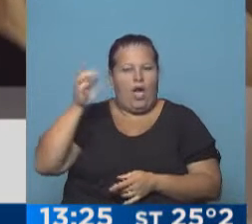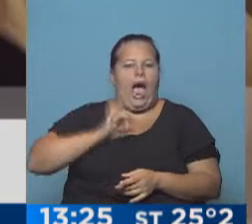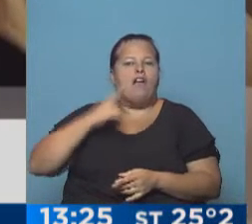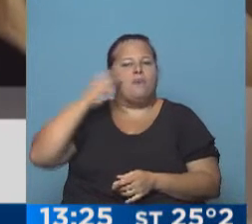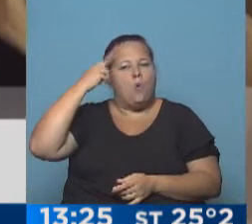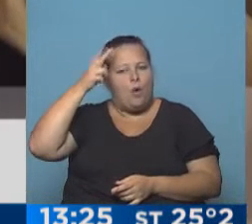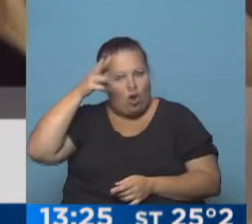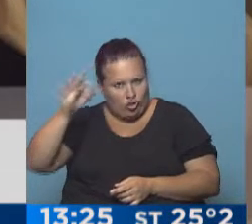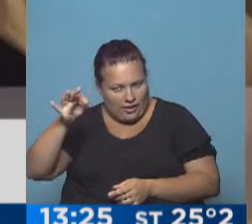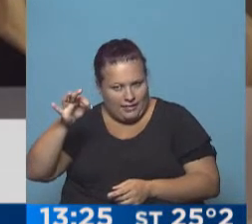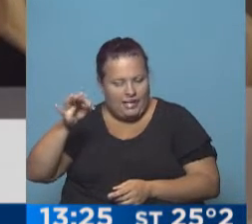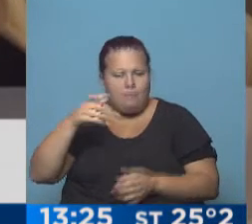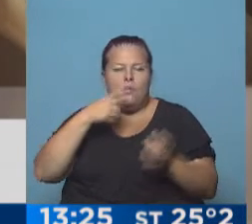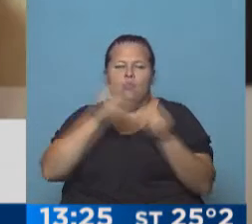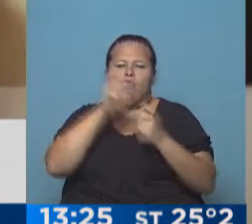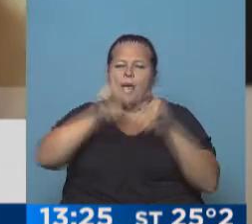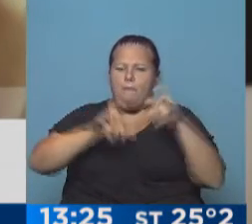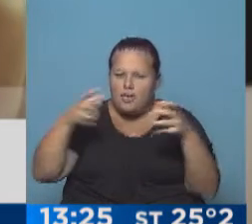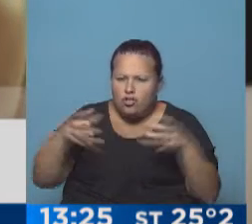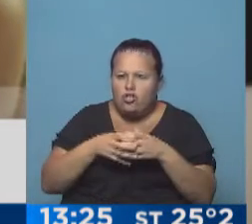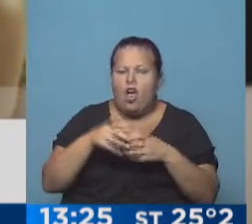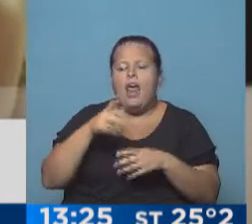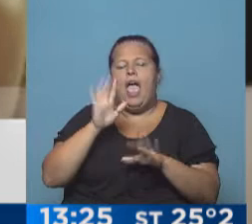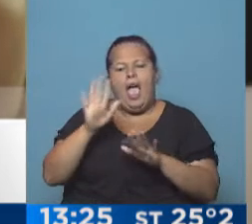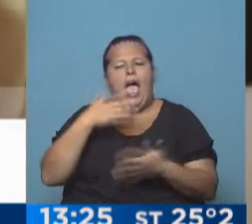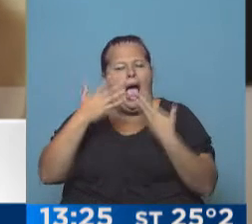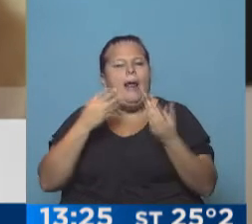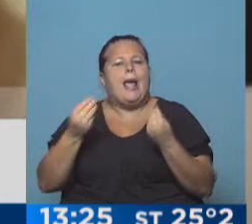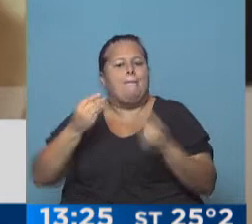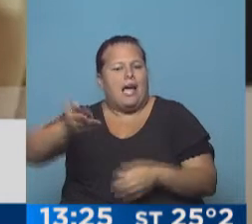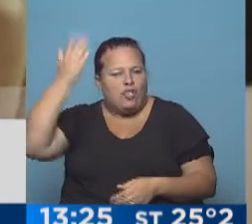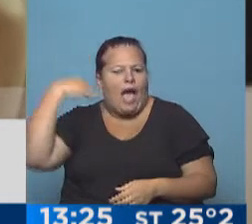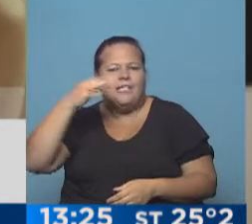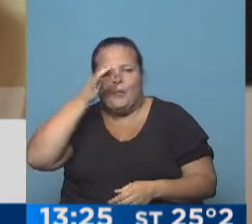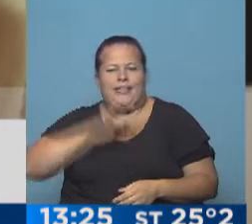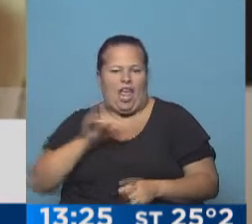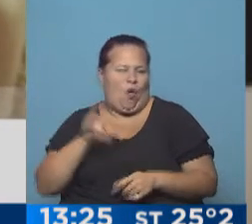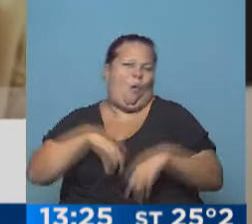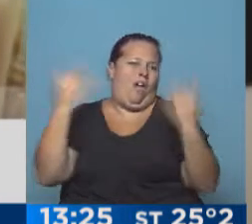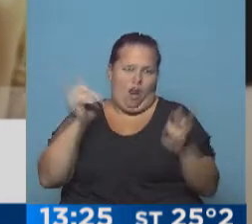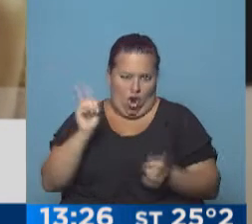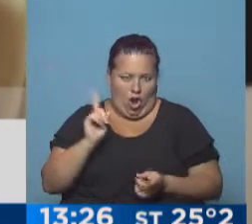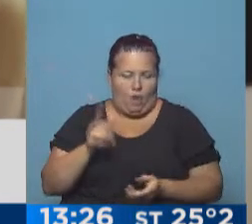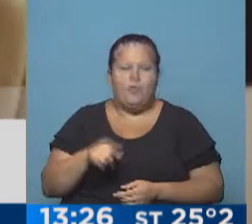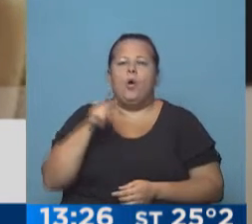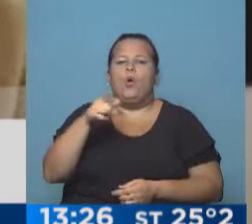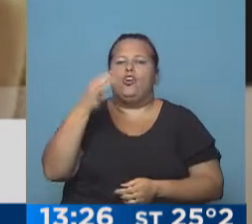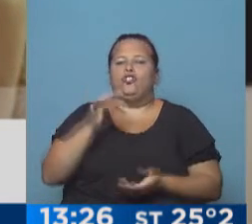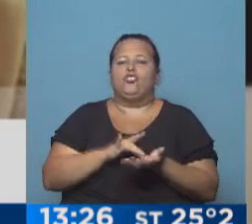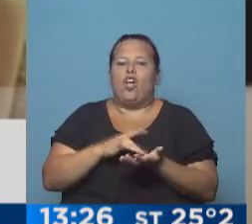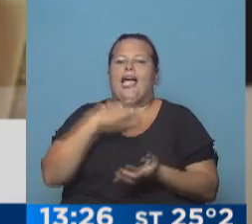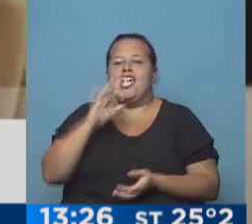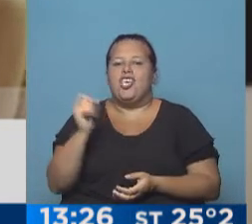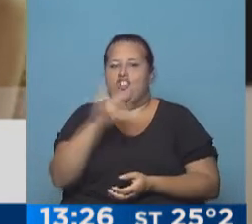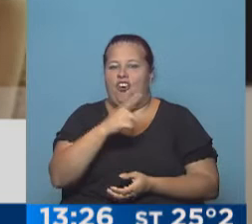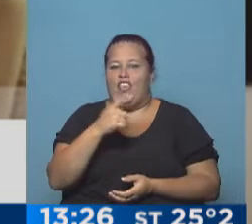80. Había una corriente de gente que ha dicho, ok, hablemos de lo que nos pasó hace 20 años, que no ha sido cualquier cosa. Toca hacer el papel del hijo de